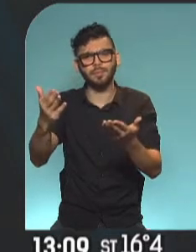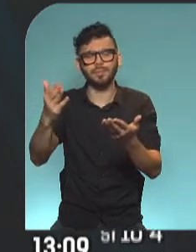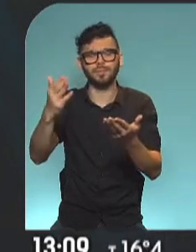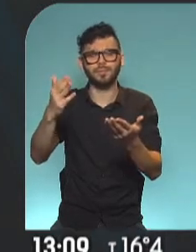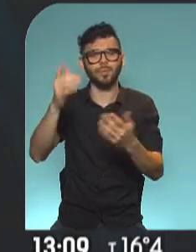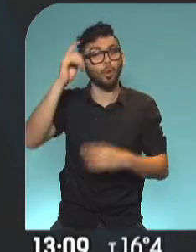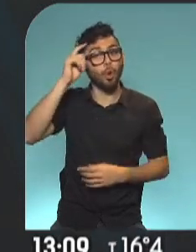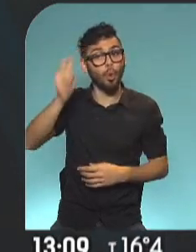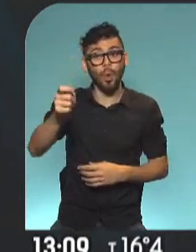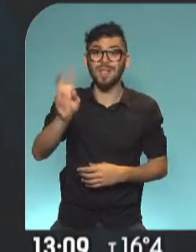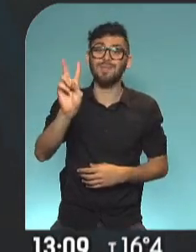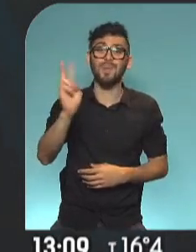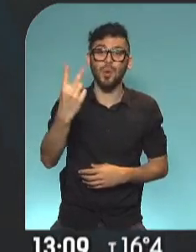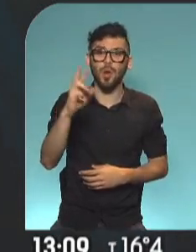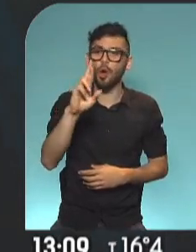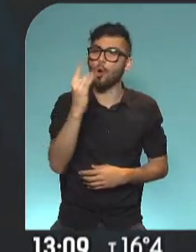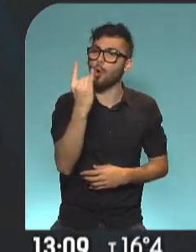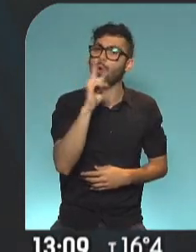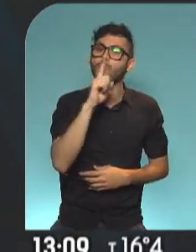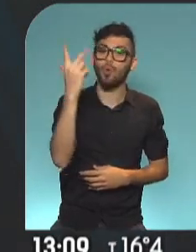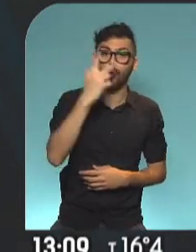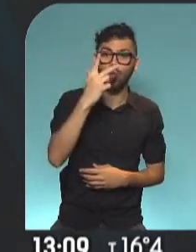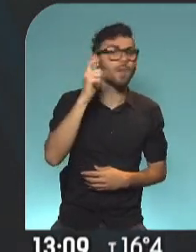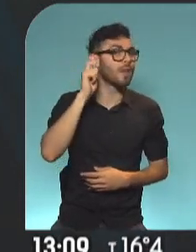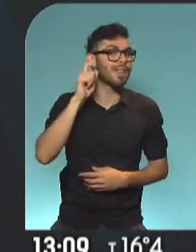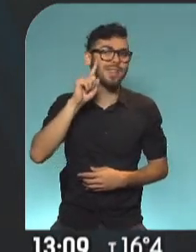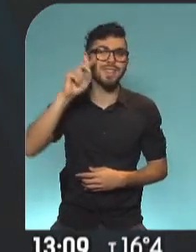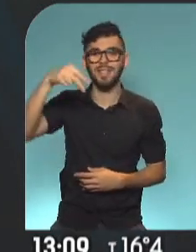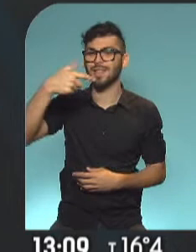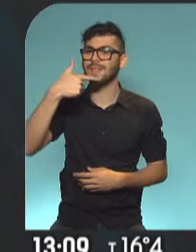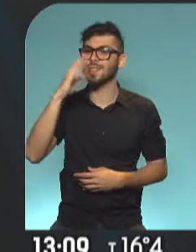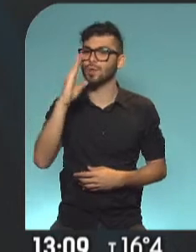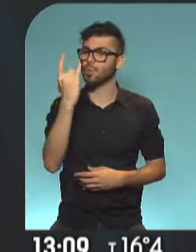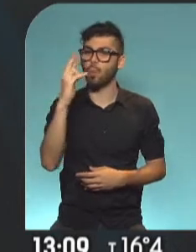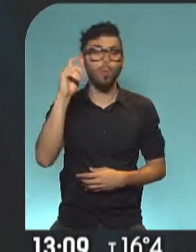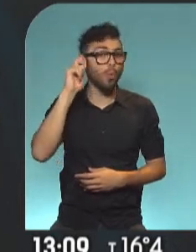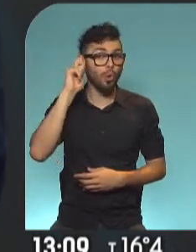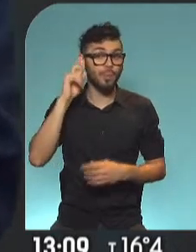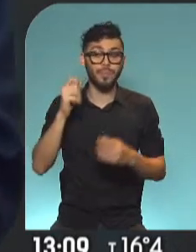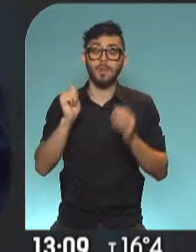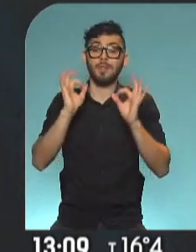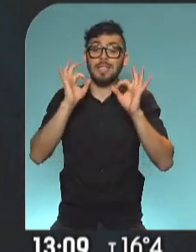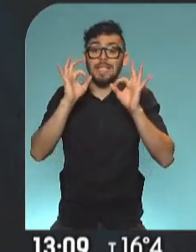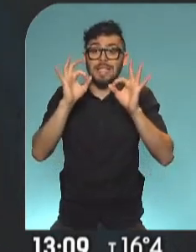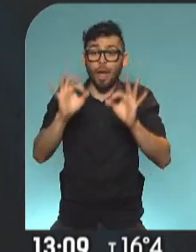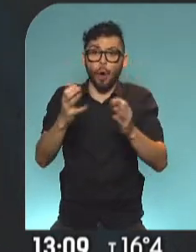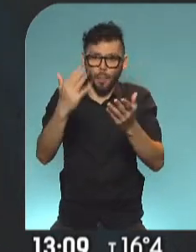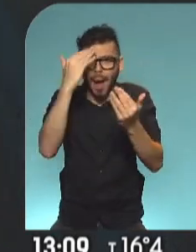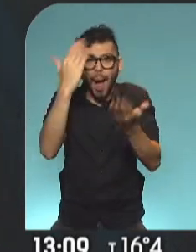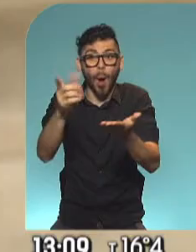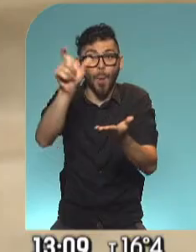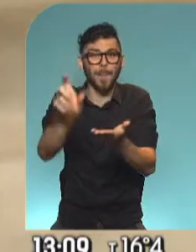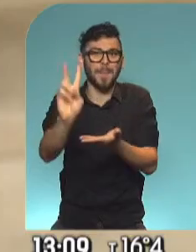jueza fallecida, Ruth Ginsburg, y qué es lo que pasaba, cómo lo recibió la gente a Donald Trump. Veamos las imágenes